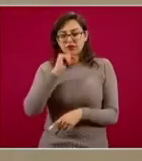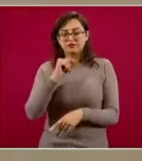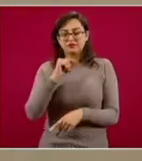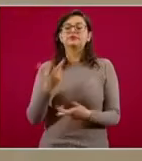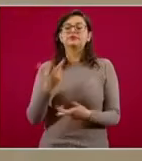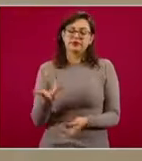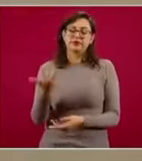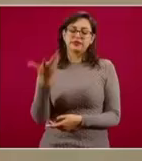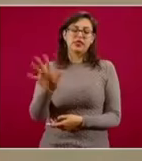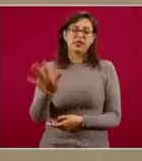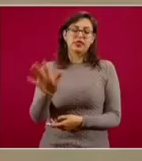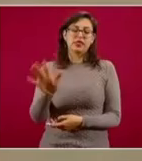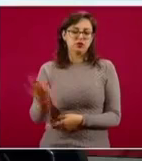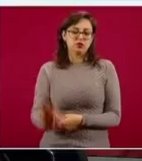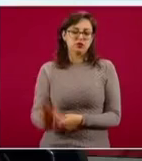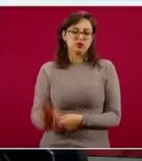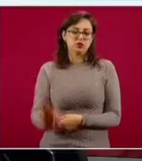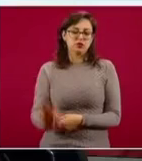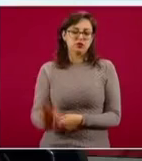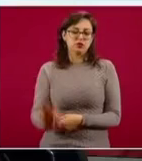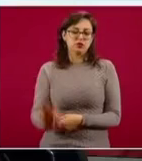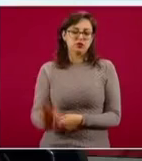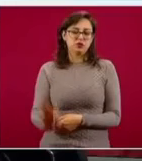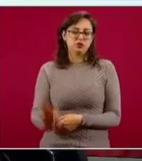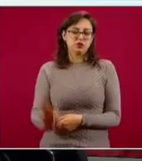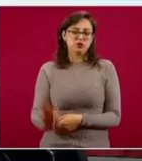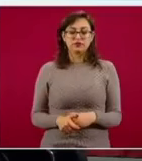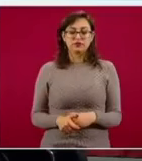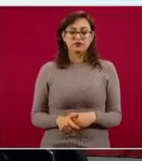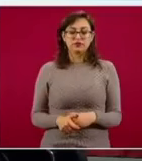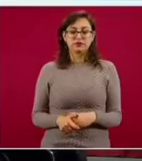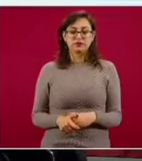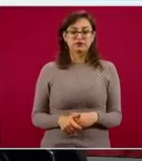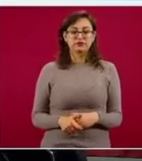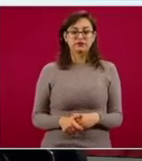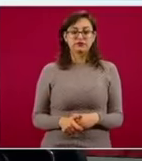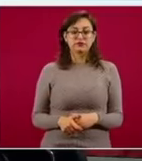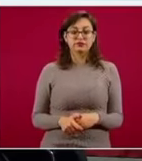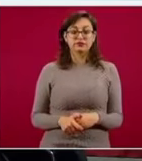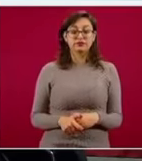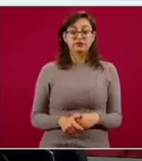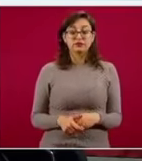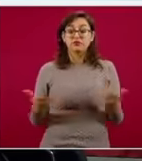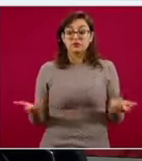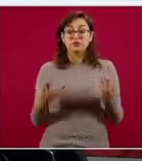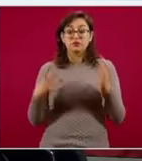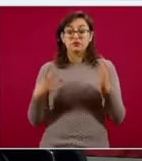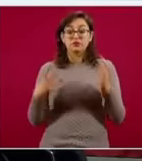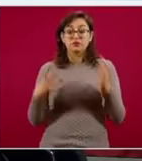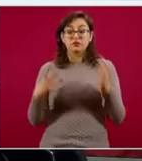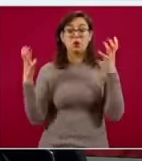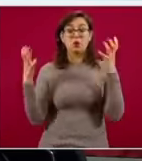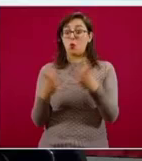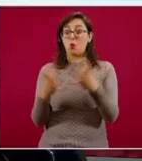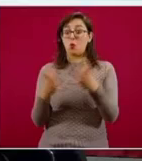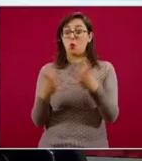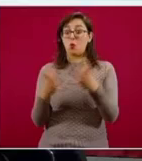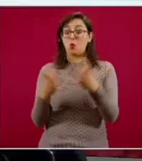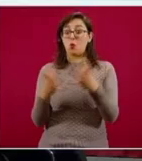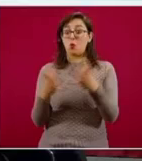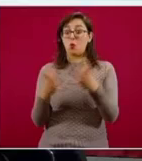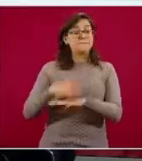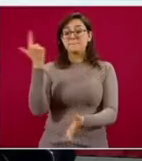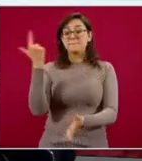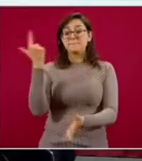Y en no pocas ocasiones se plantea que esta es una letalidad de las más altas del mundo y se compara con